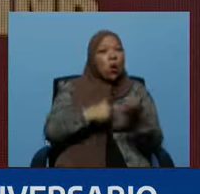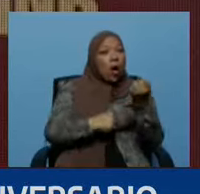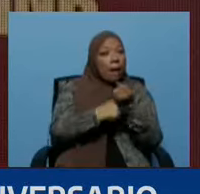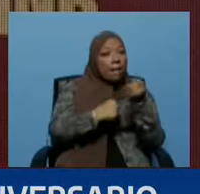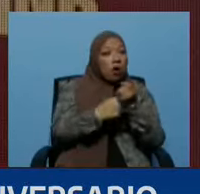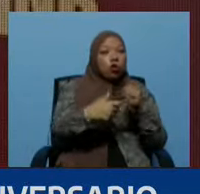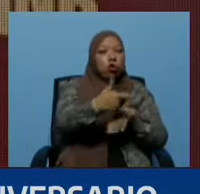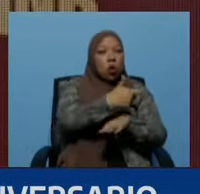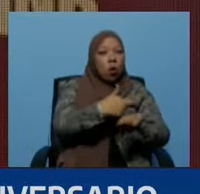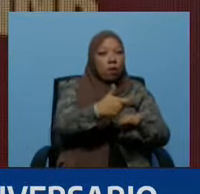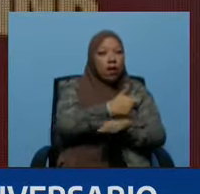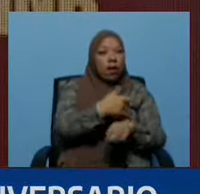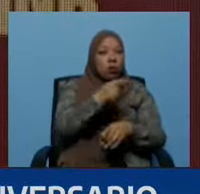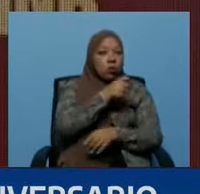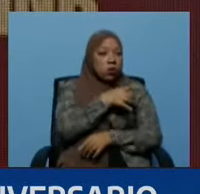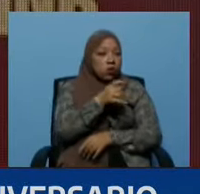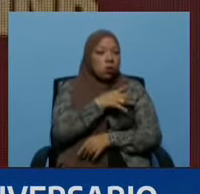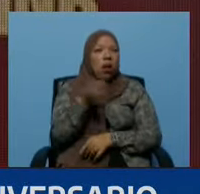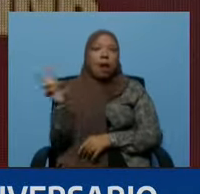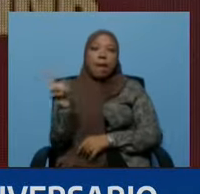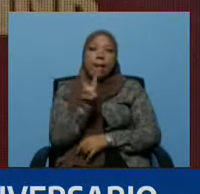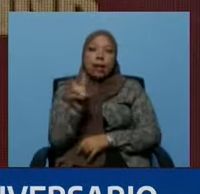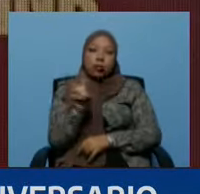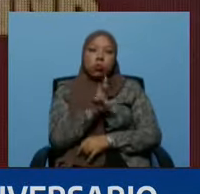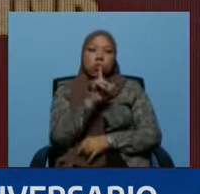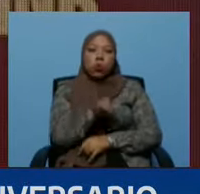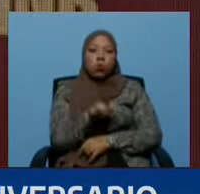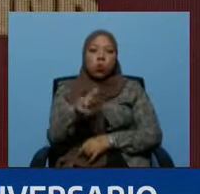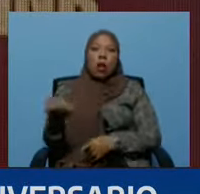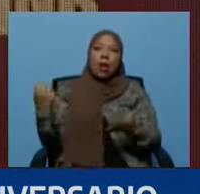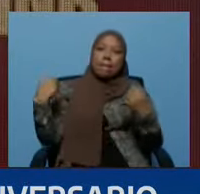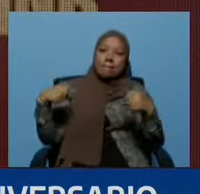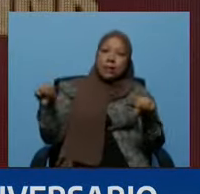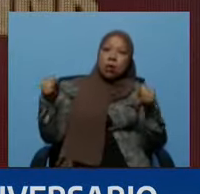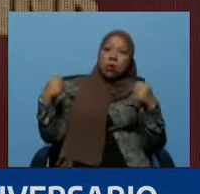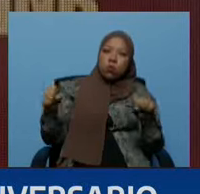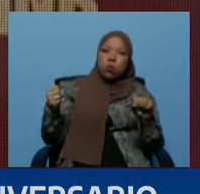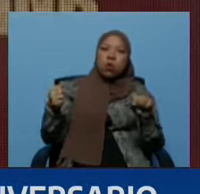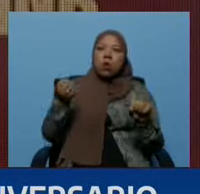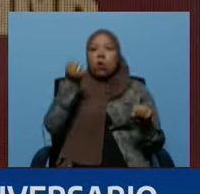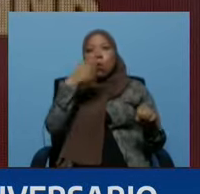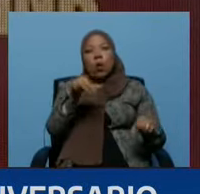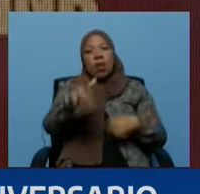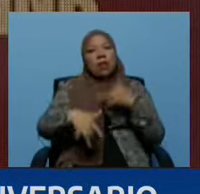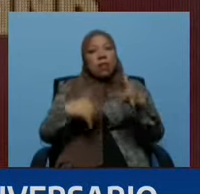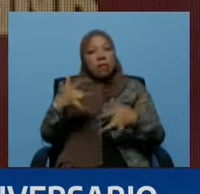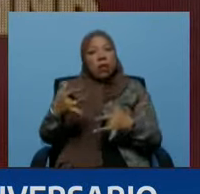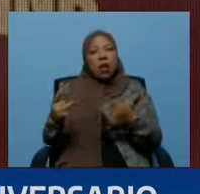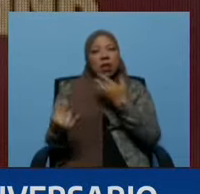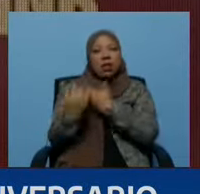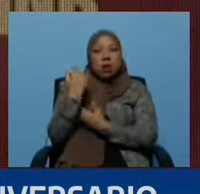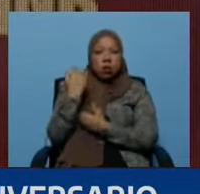Chile, tiene para venezolanos, para entrenarlos, para buena parte de estas acciones